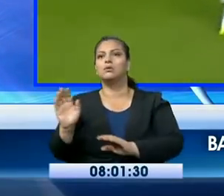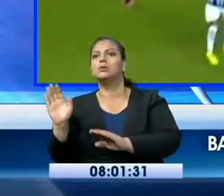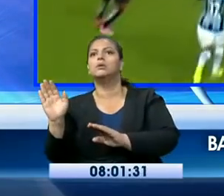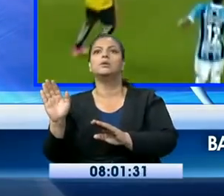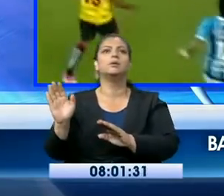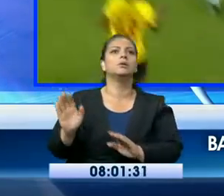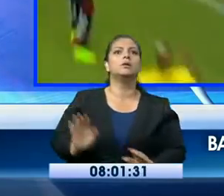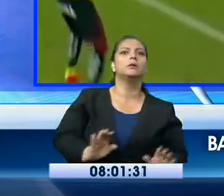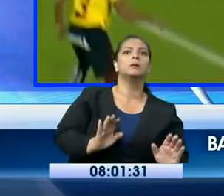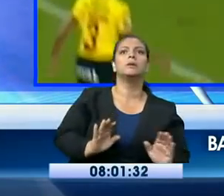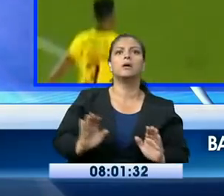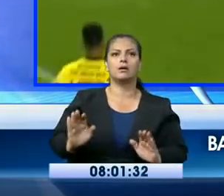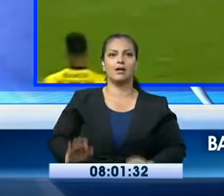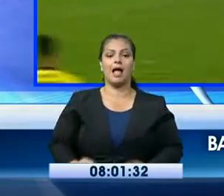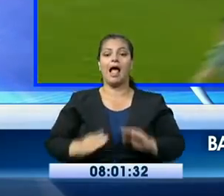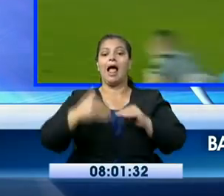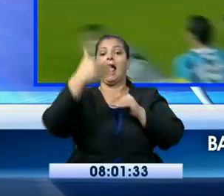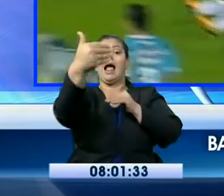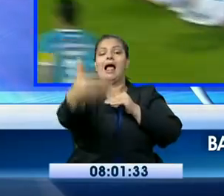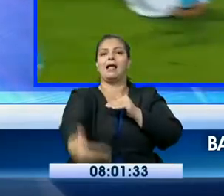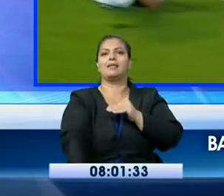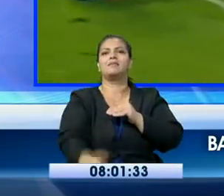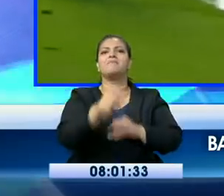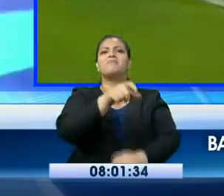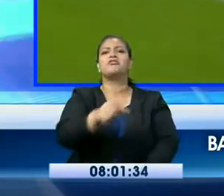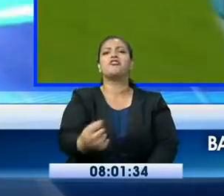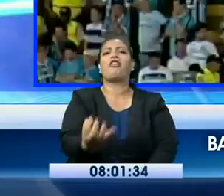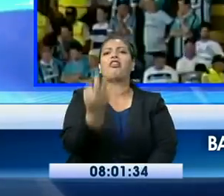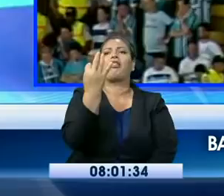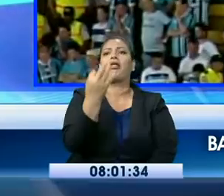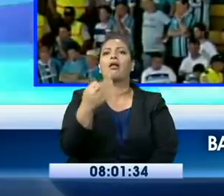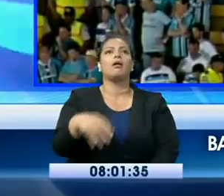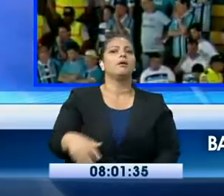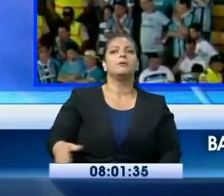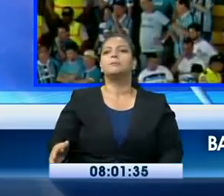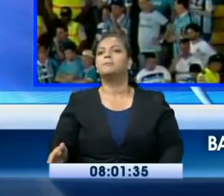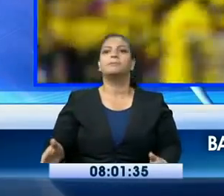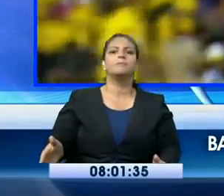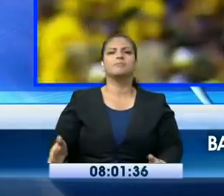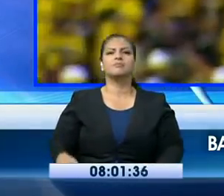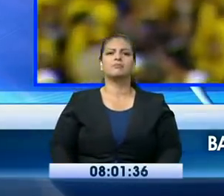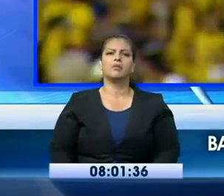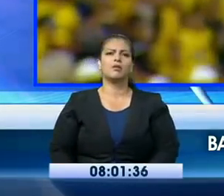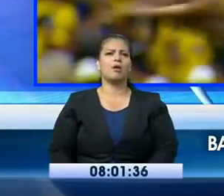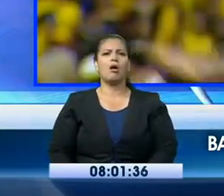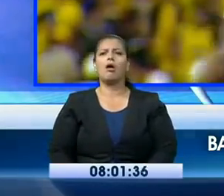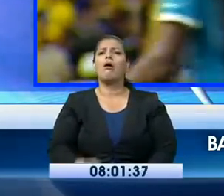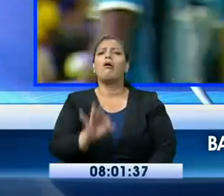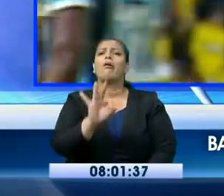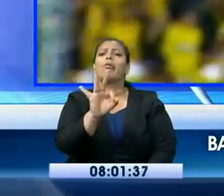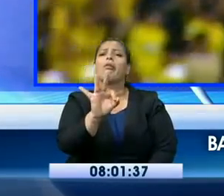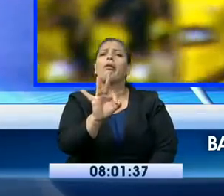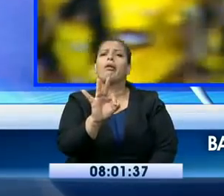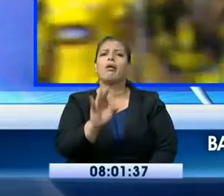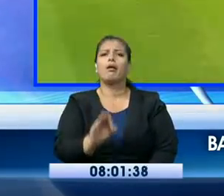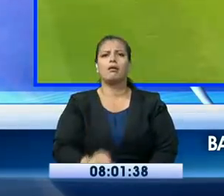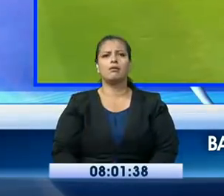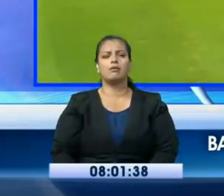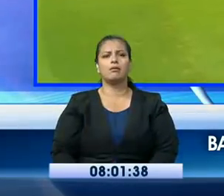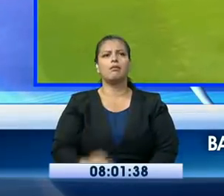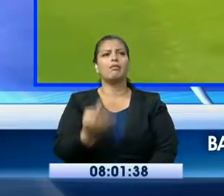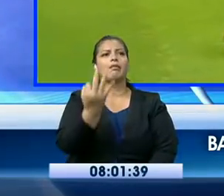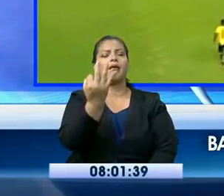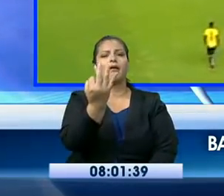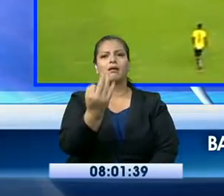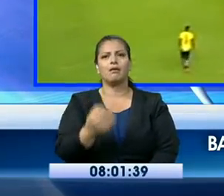en trabajo por ese hueco nuestro bueno la gente en particular dijo que la gente estaba